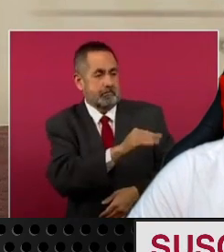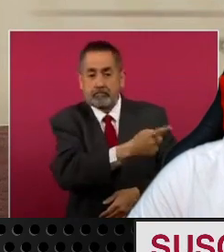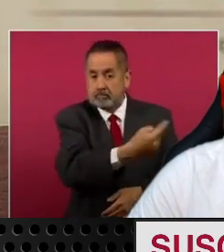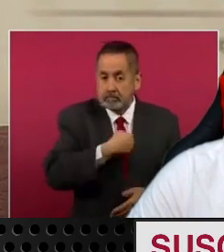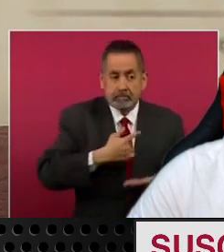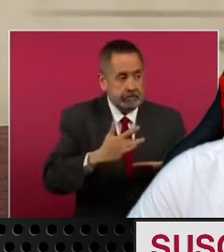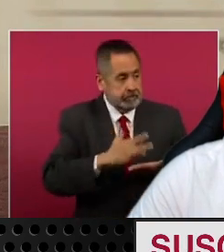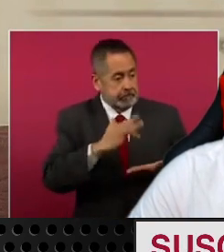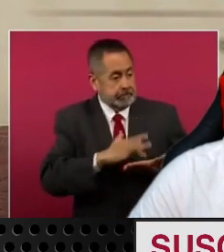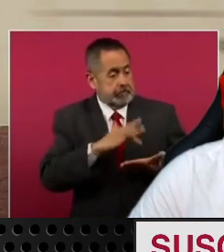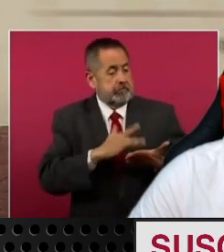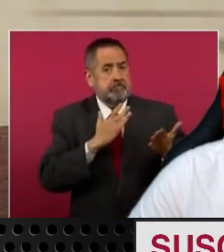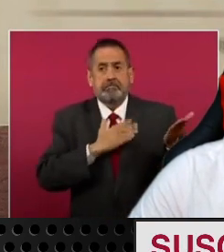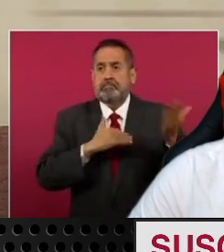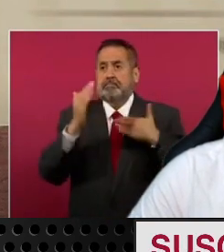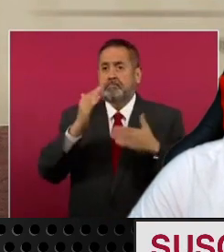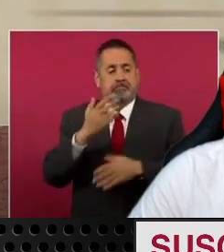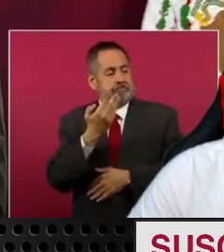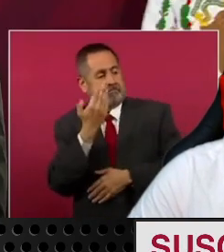encumbrado